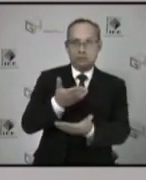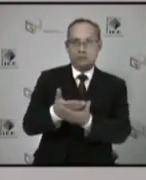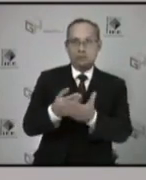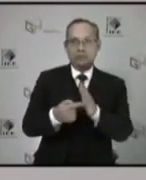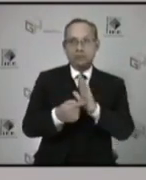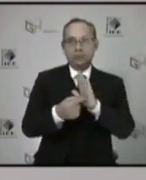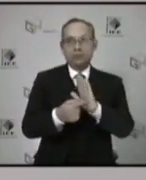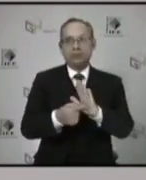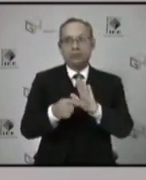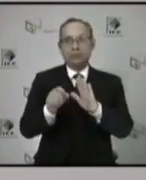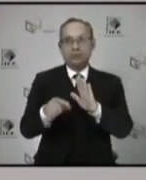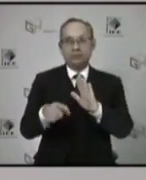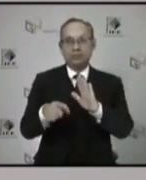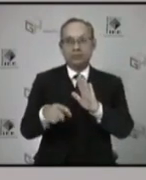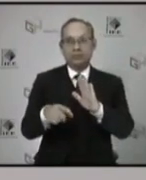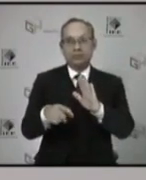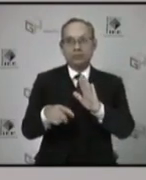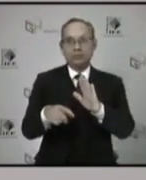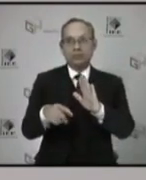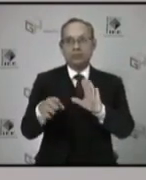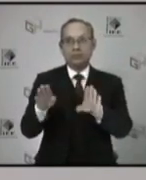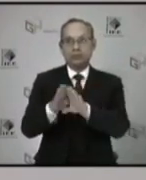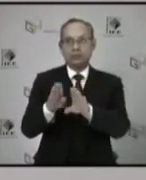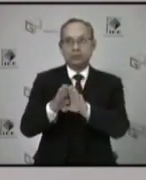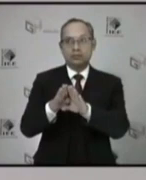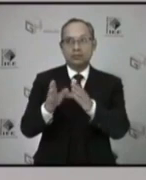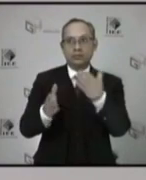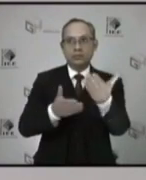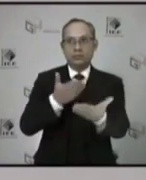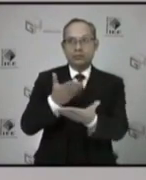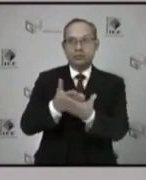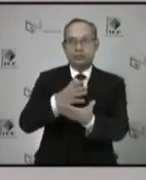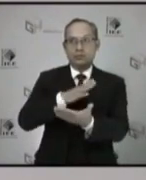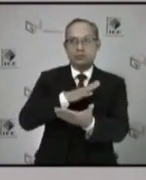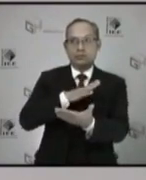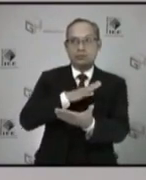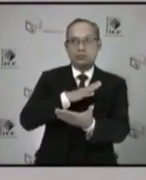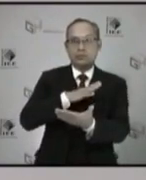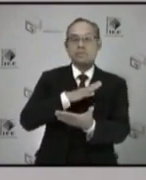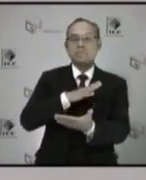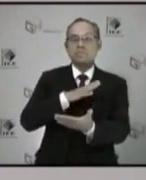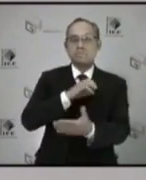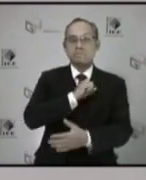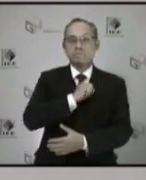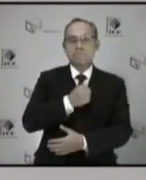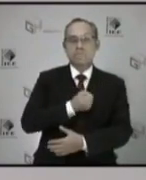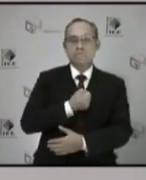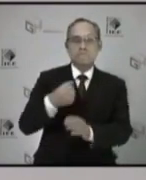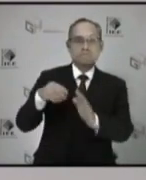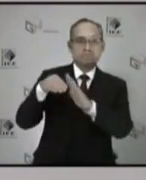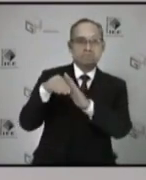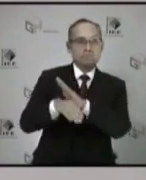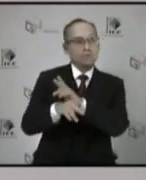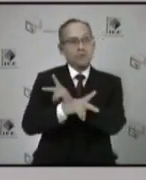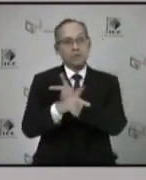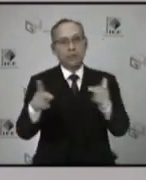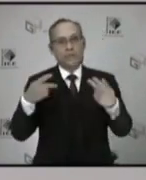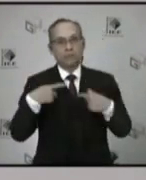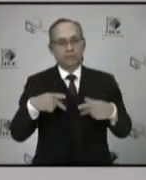La desviación es la que ha afectado severamente la salud de los hidalguenses. La salud que